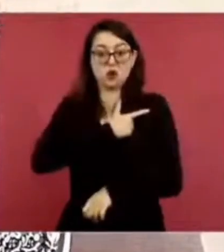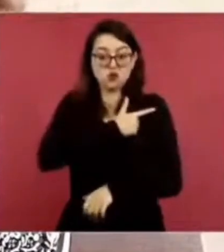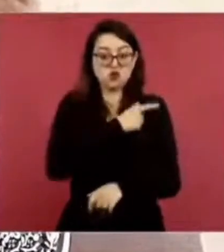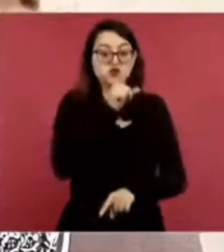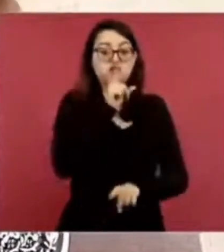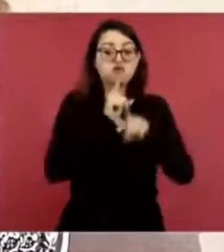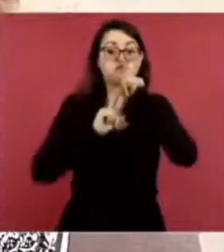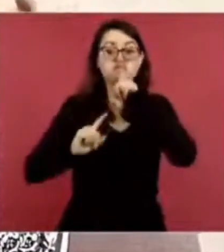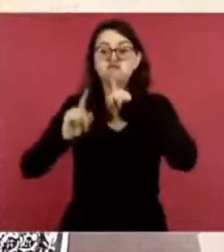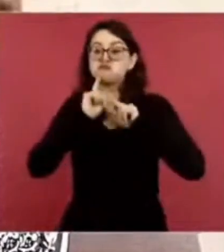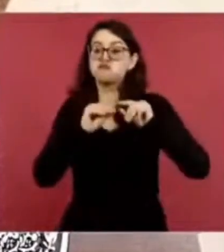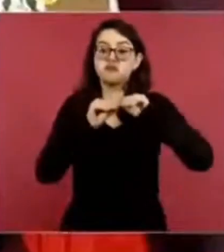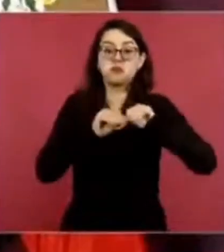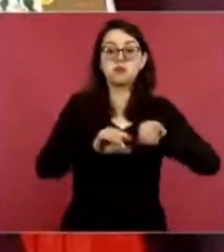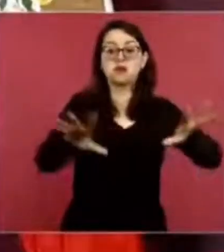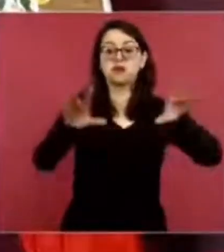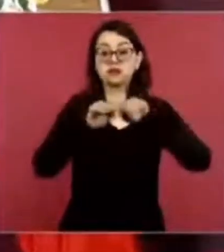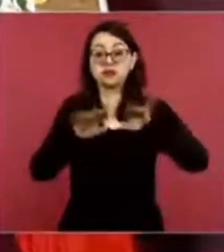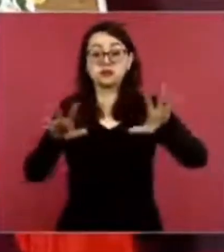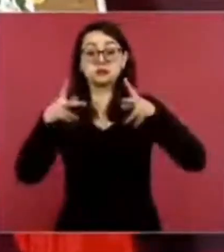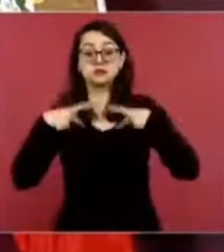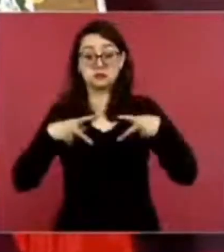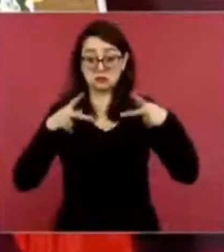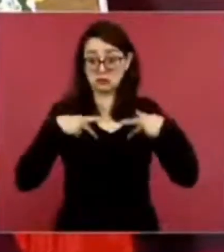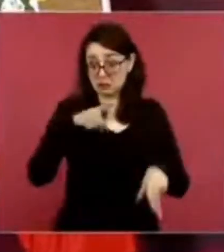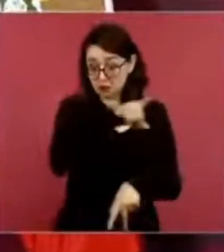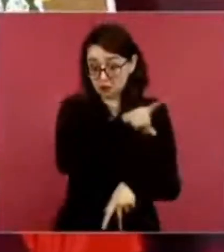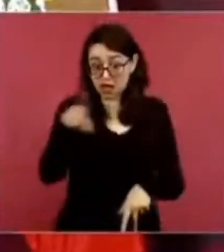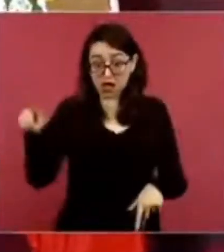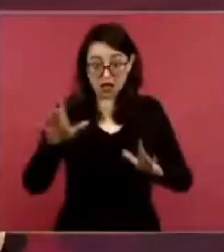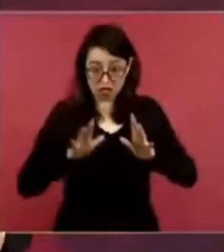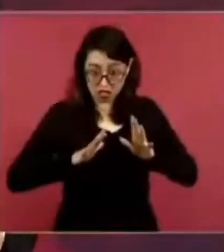también buen provecho, ¿no?